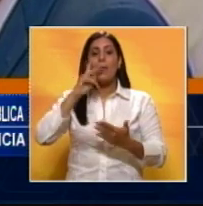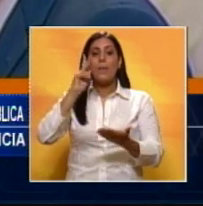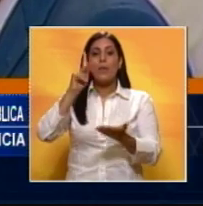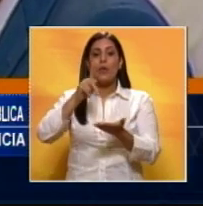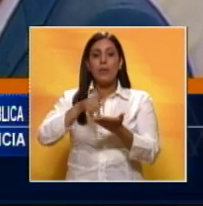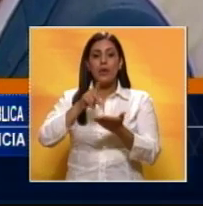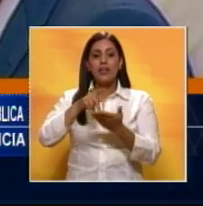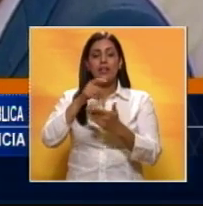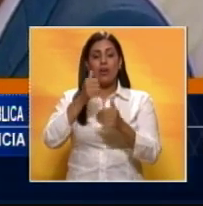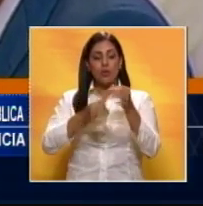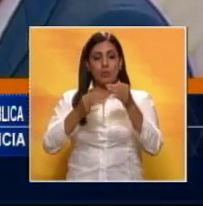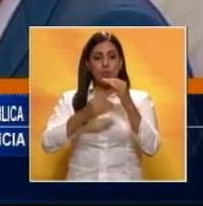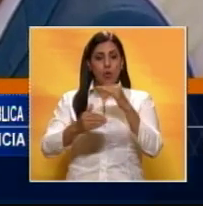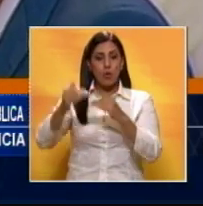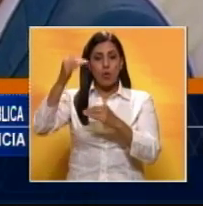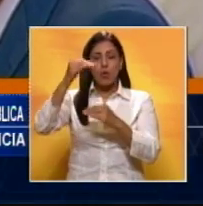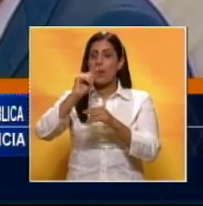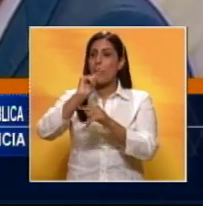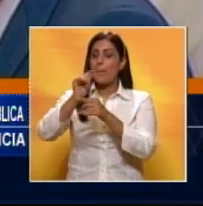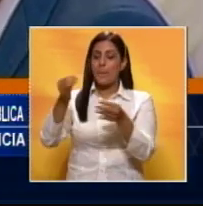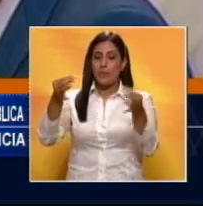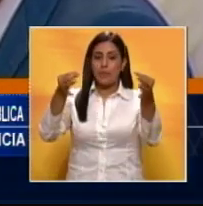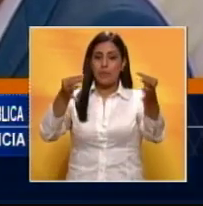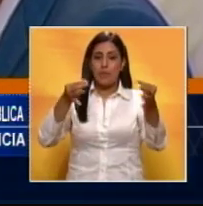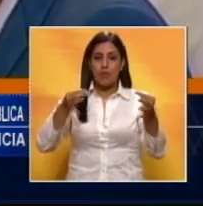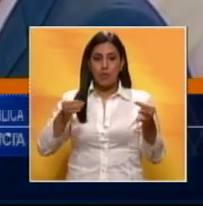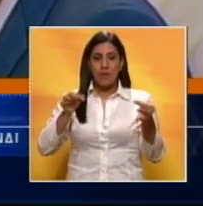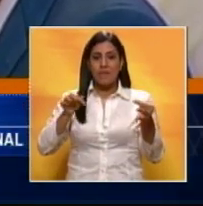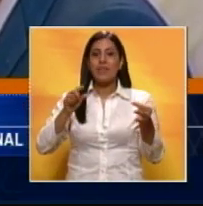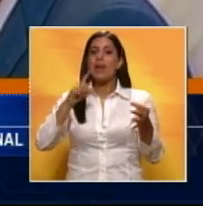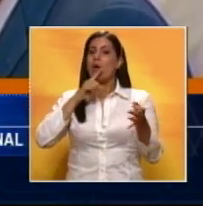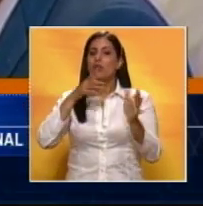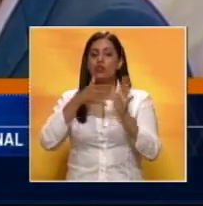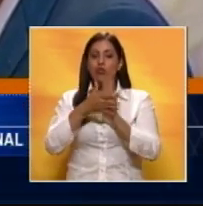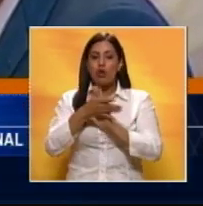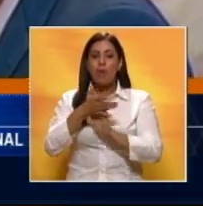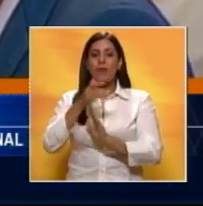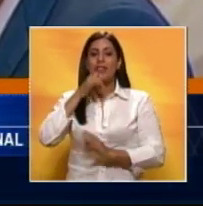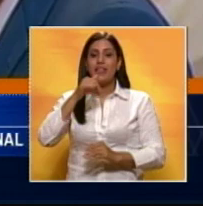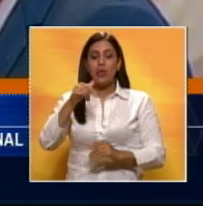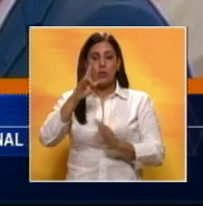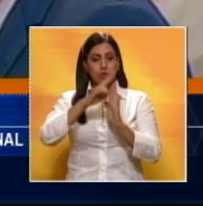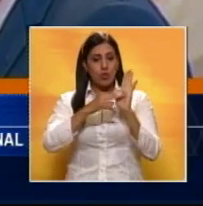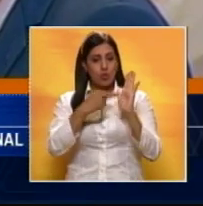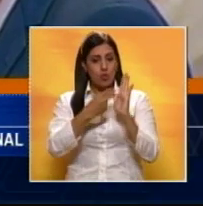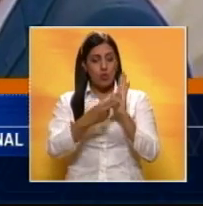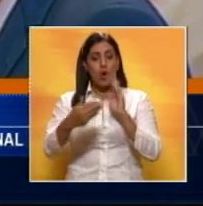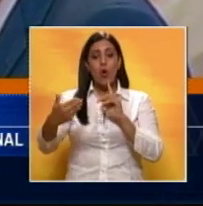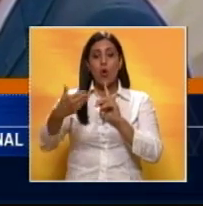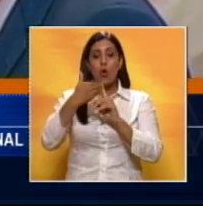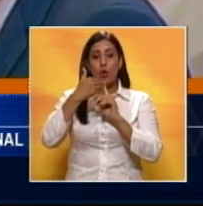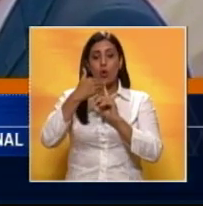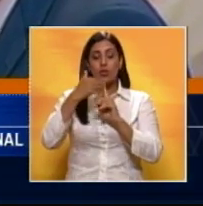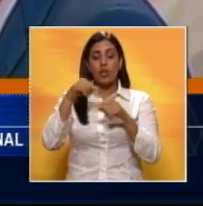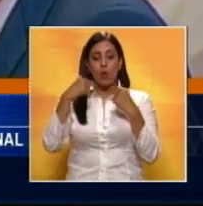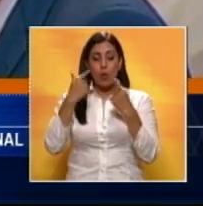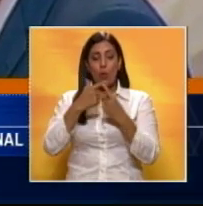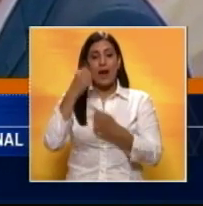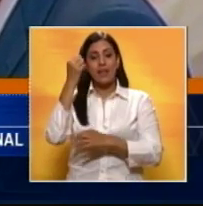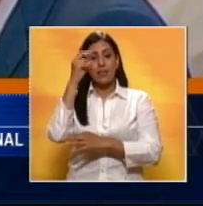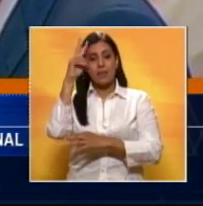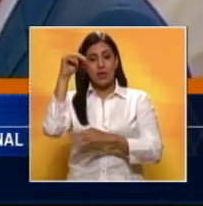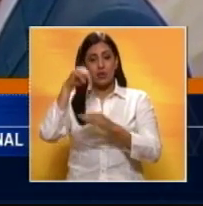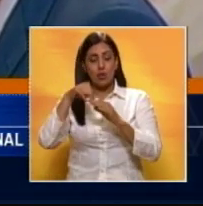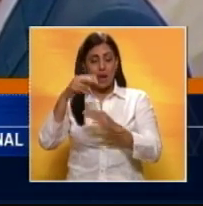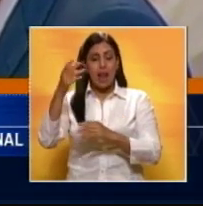presentó al Tribunal Supremo de Justicia a impugnar la designación a través de una demanda de nulidad contra la sesión hecha por la Asamblea